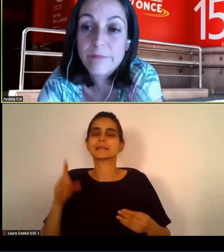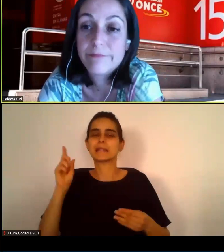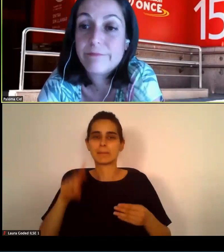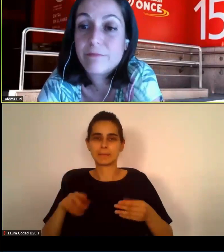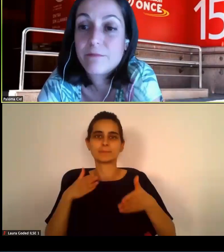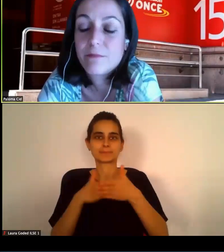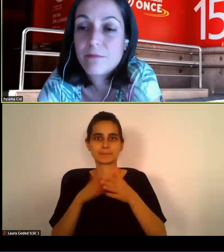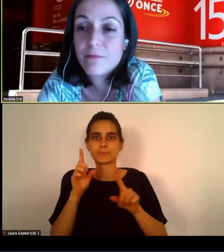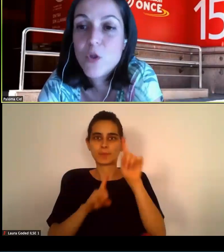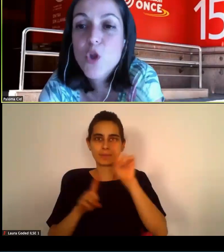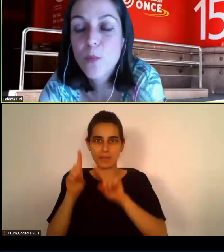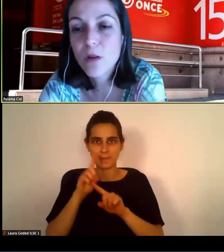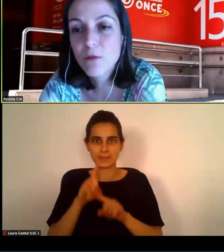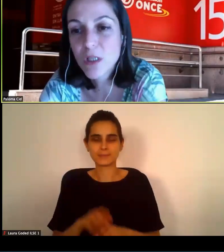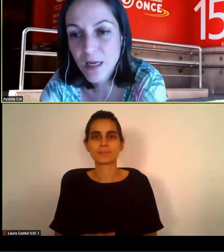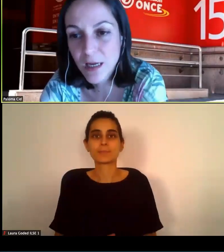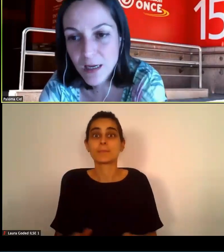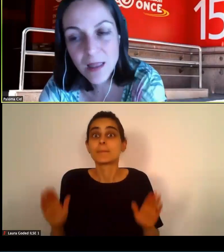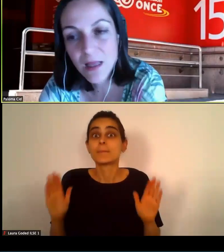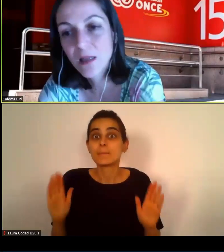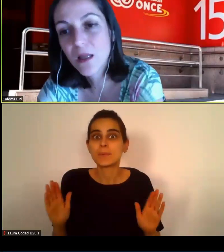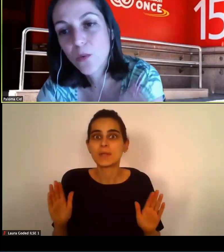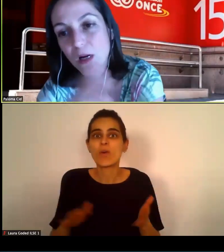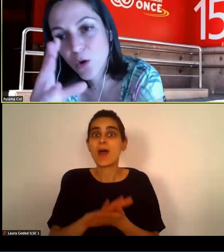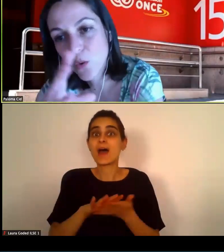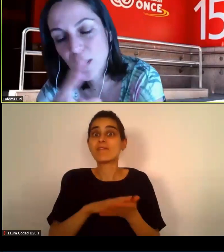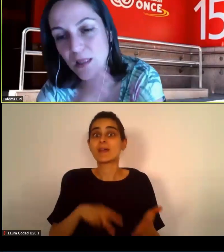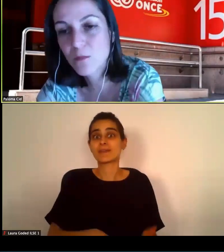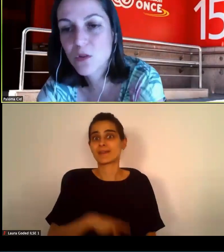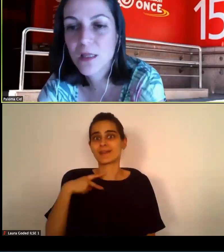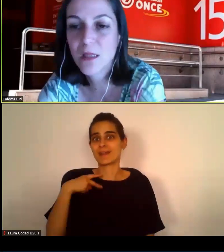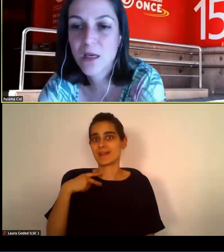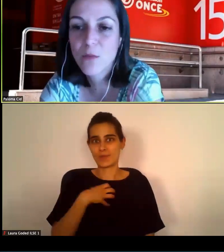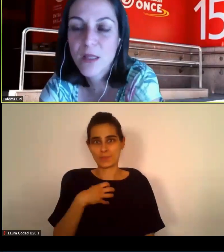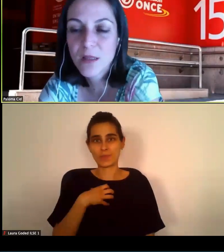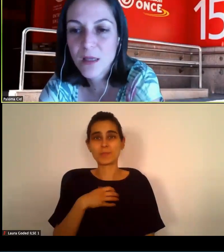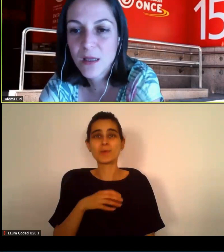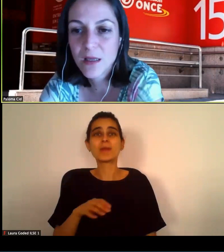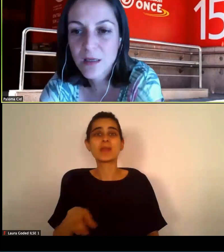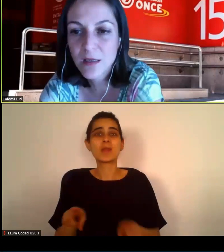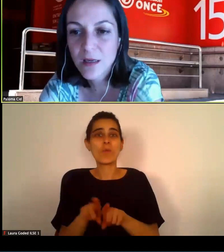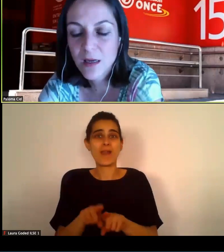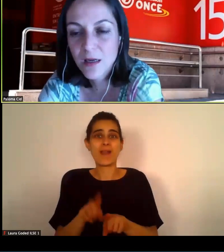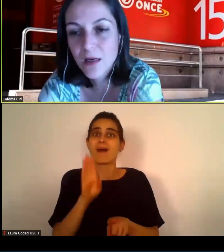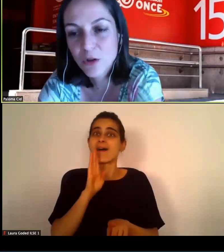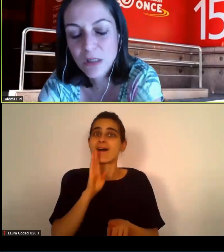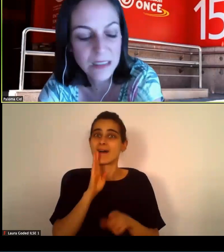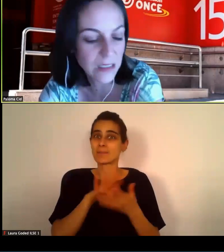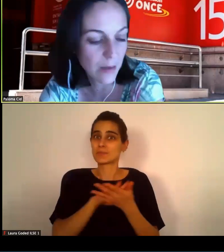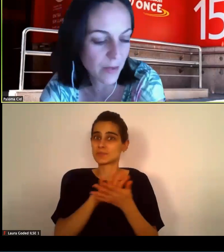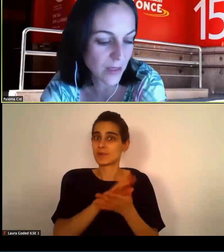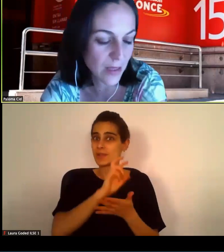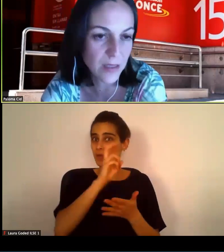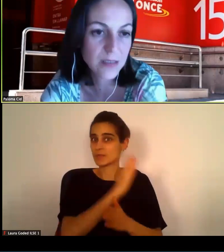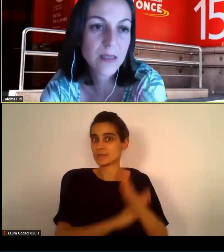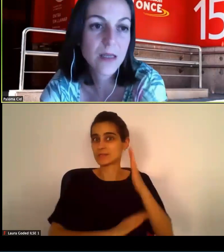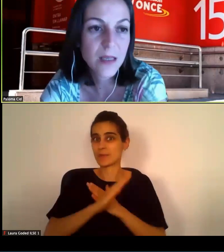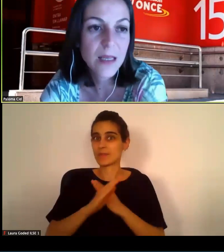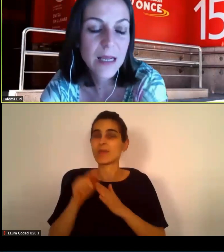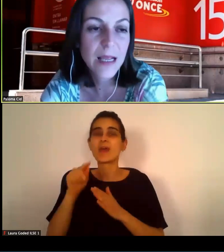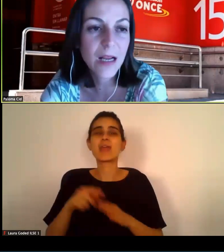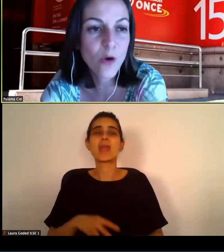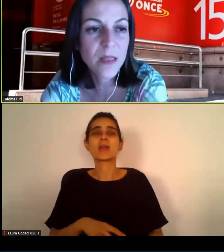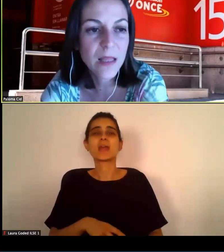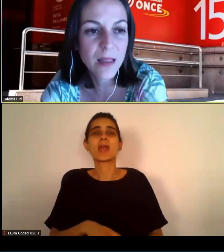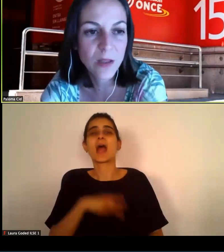Pero no podemos generalizar, igual que no lo hacíamos anteriormente en las otras discapacidades.